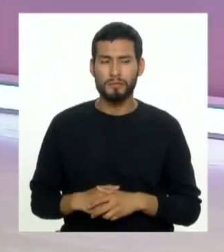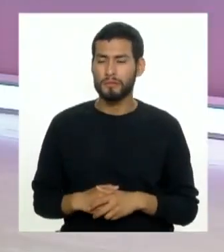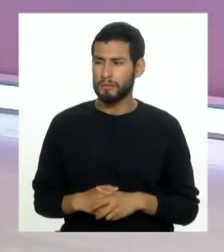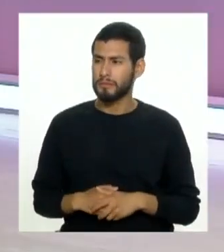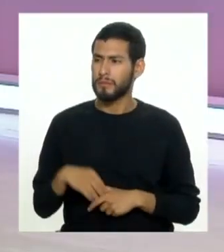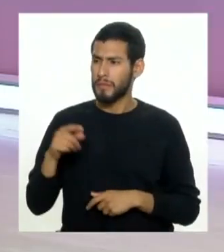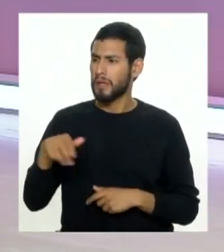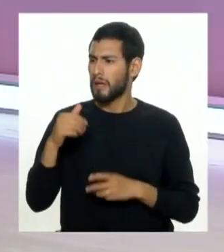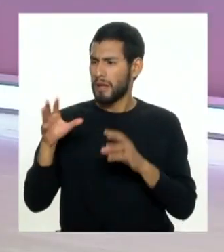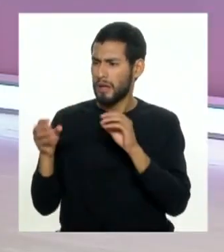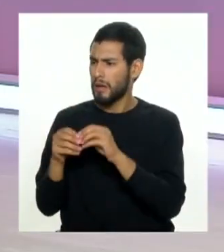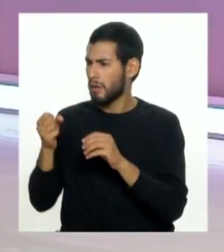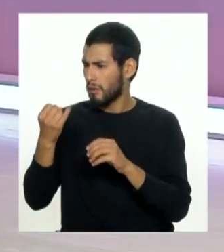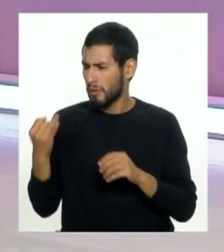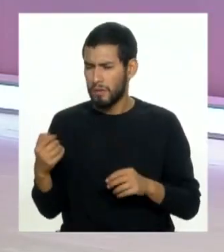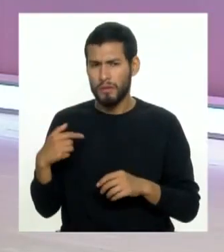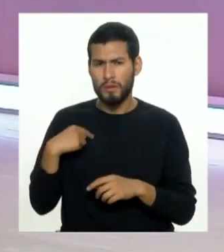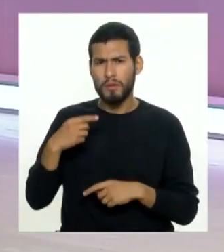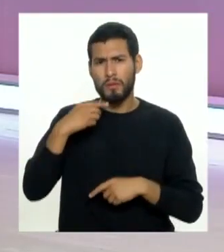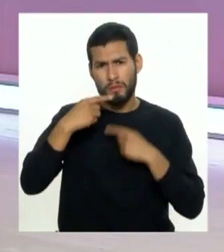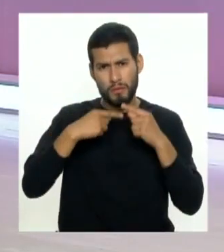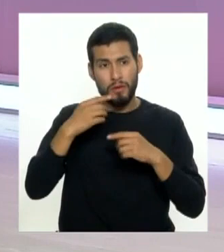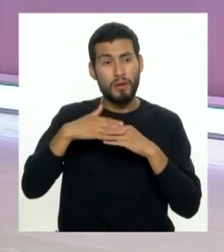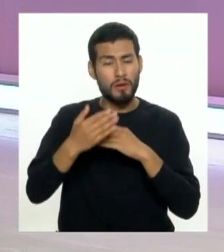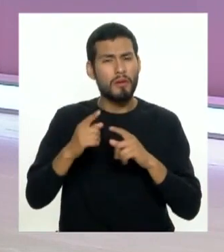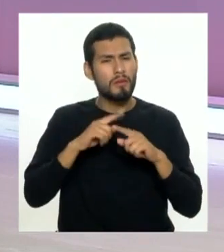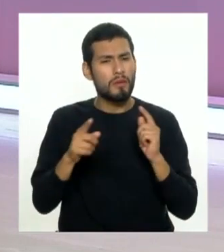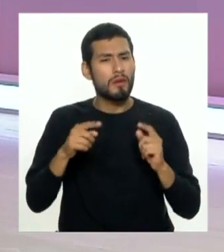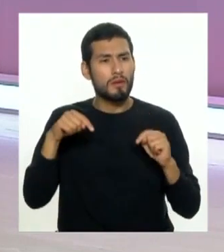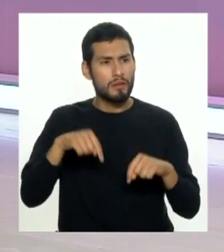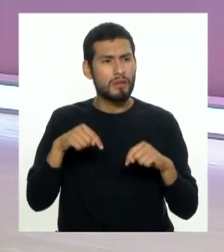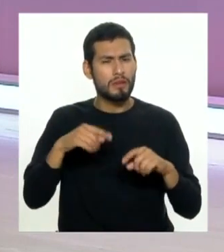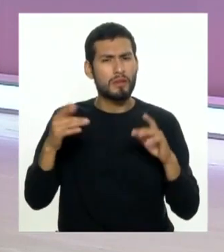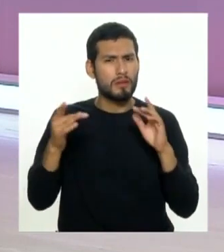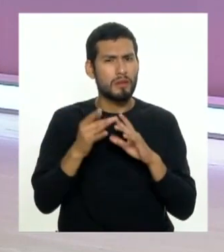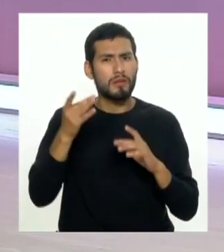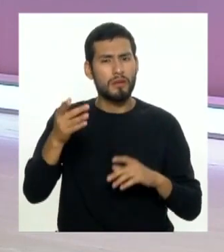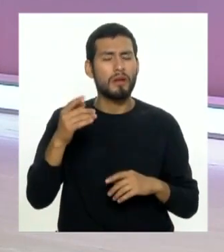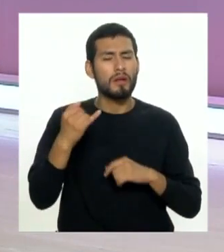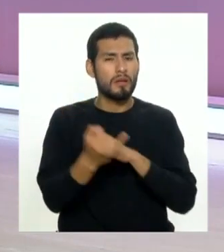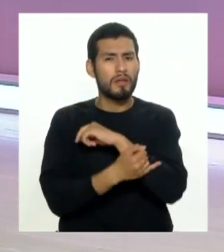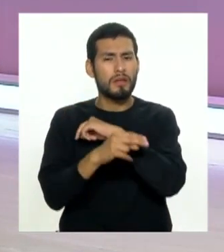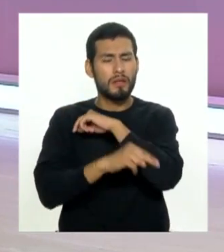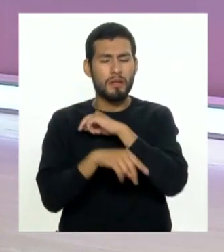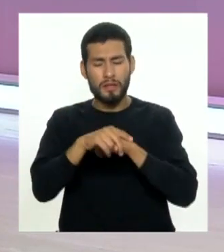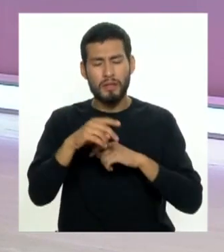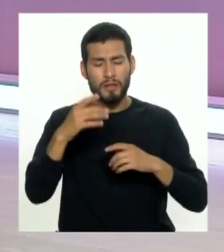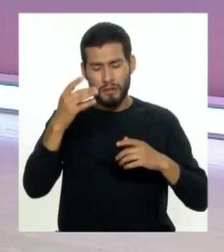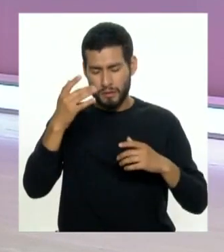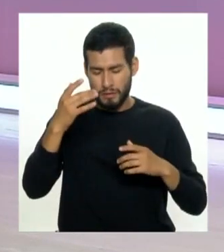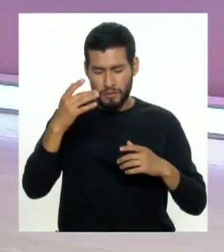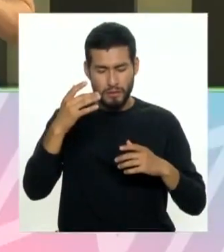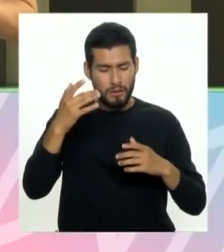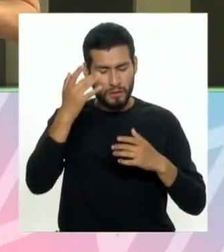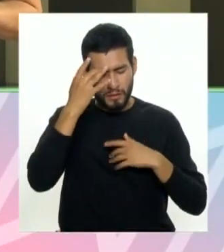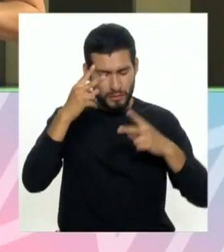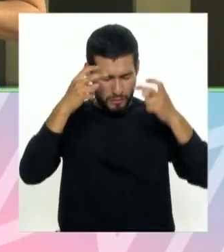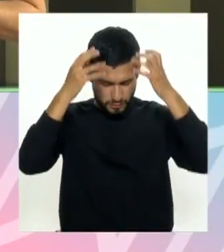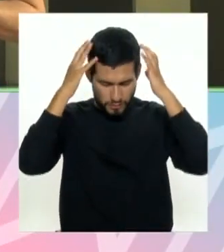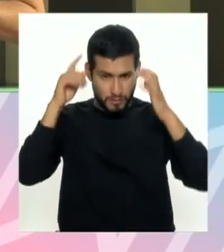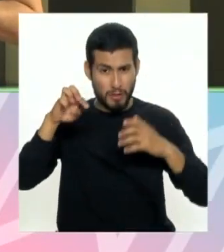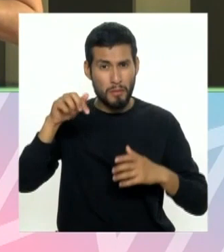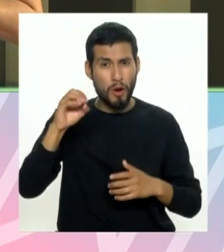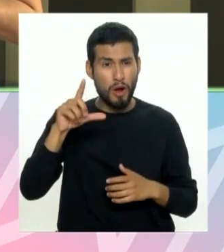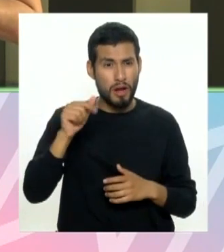¿no? Alternativas de tratamientos, que lo vamos a conversar después, pero tenemos que enlazarnos con el Instituto Nacional de Enfermedades Neurológicas, que está